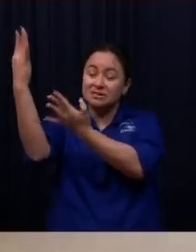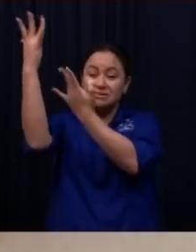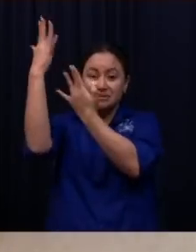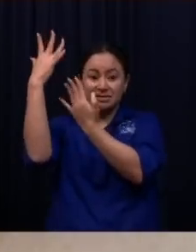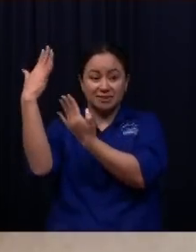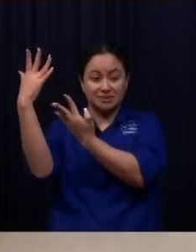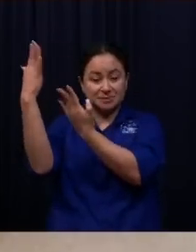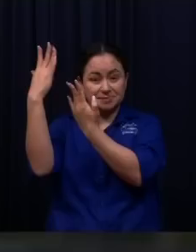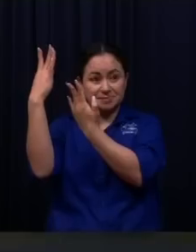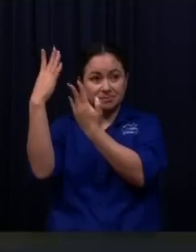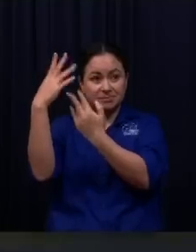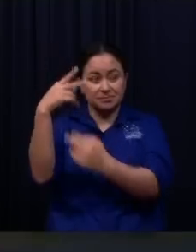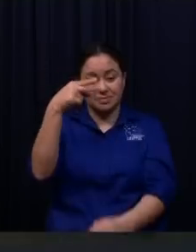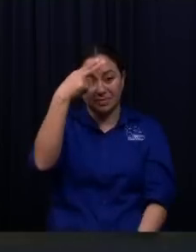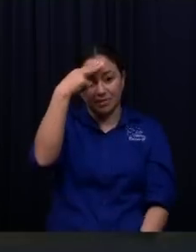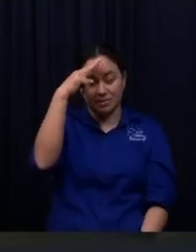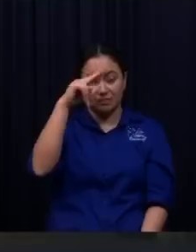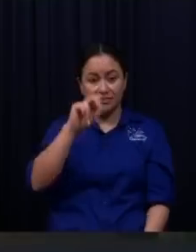Hebreos 6:19.